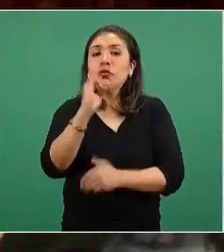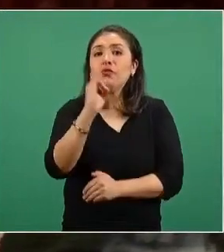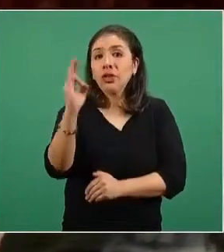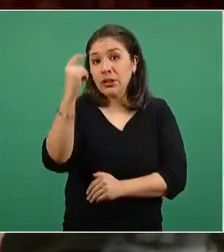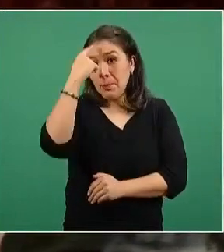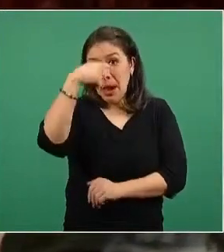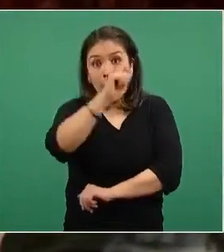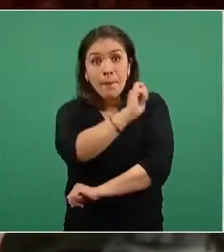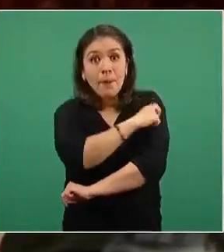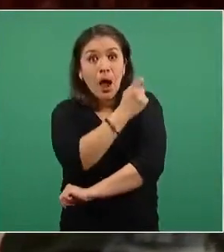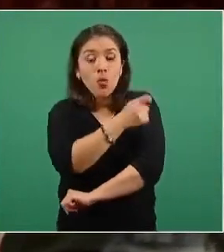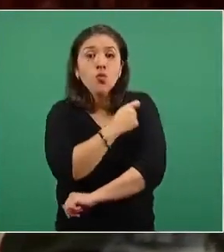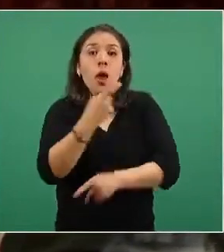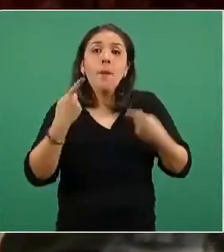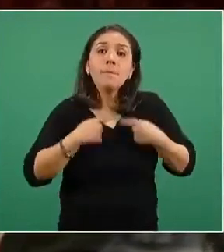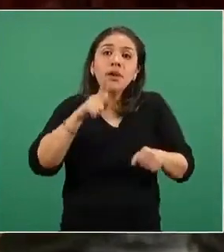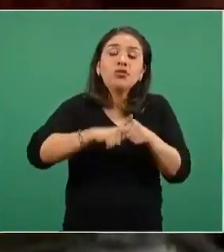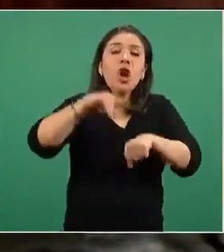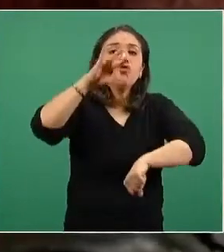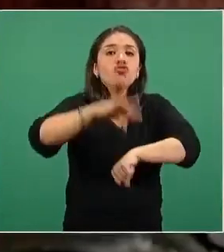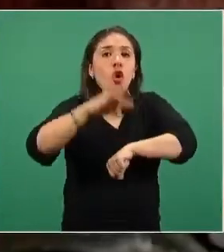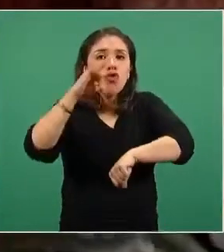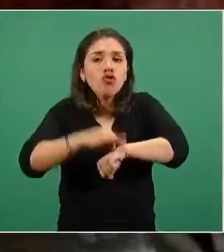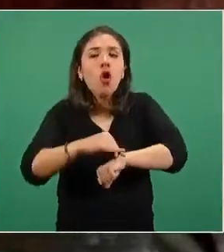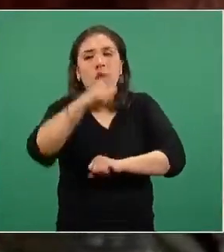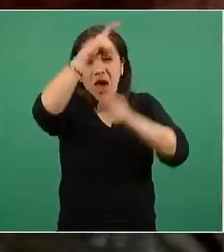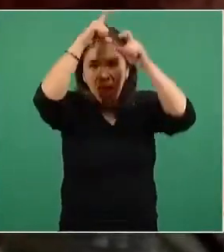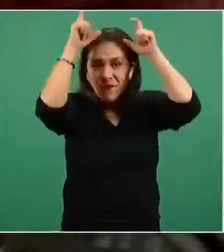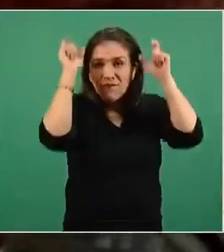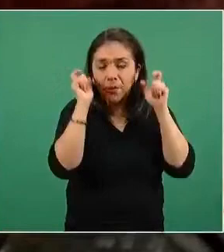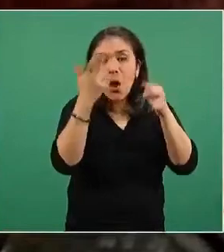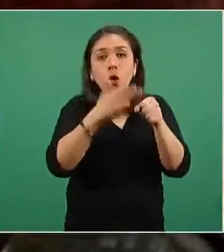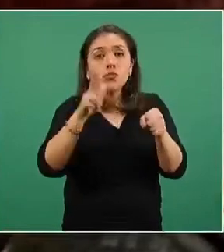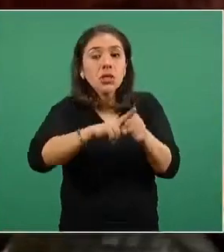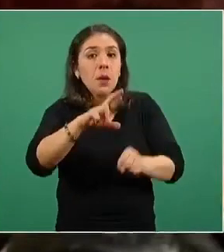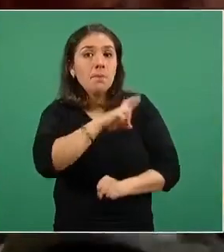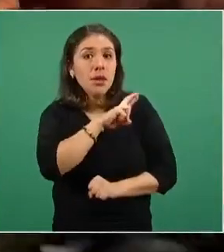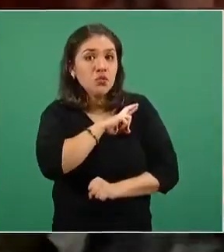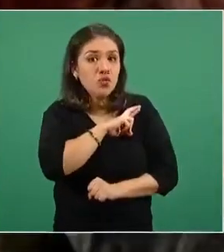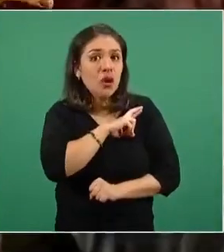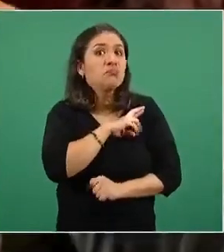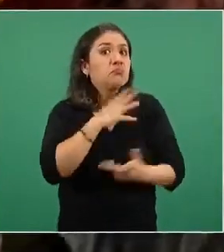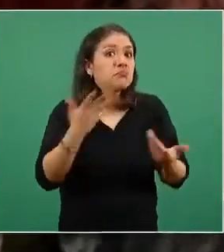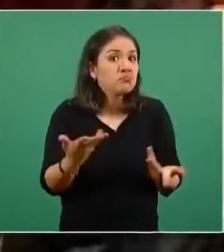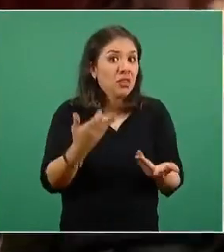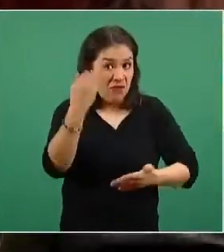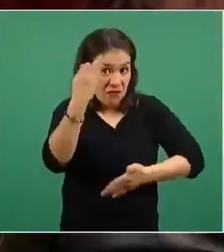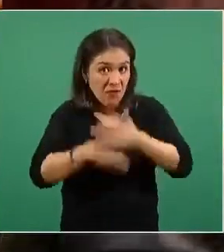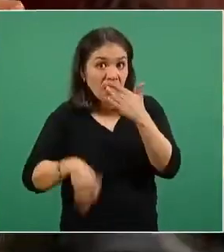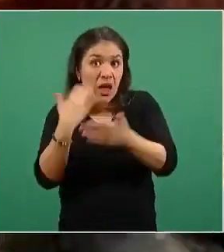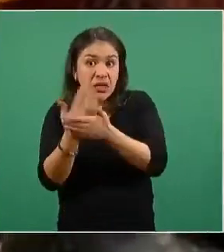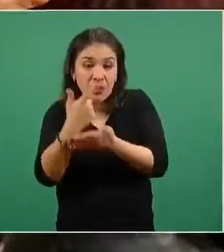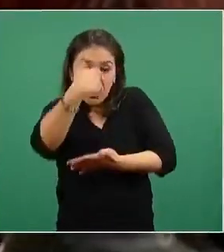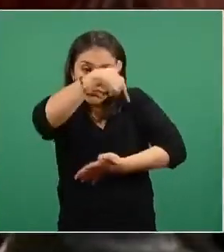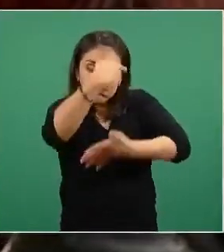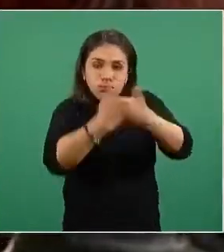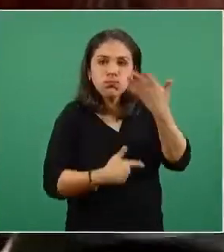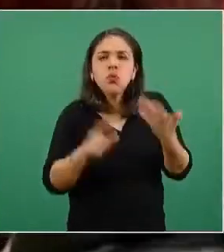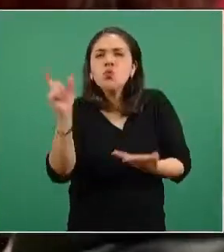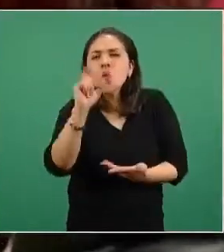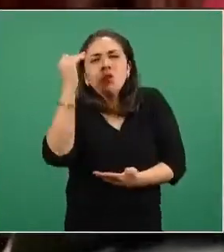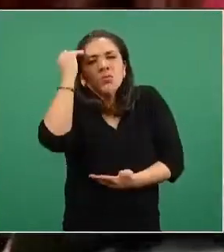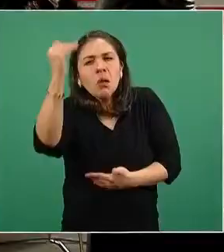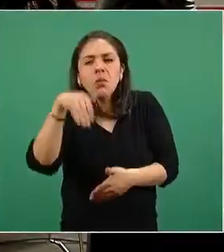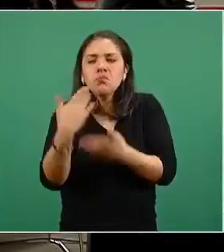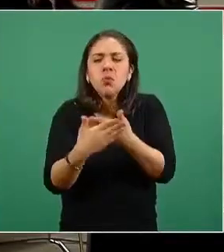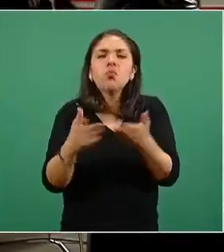vacunados los médicos, enfermeras, el personal de salud de hospitales privados. Tendríamos que esperar este censo, ¿cómo en cuánto estimarían